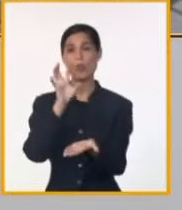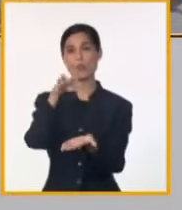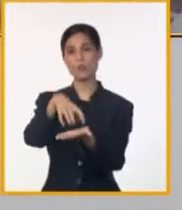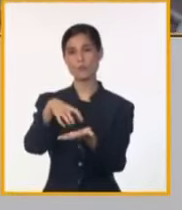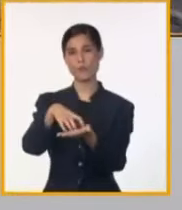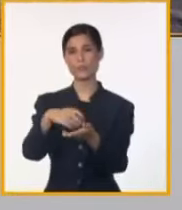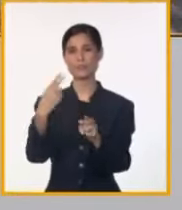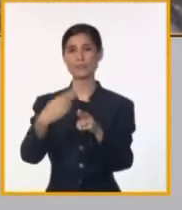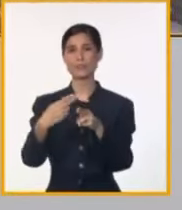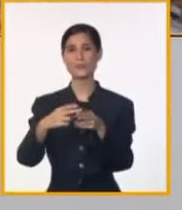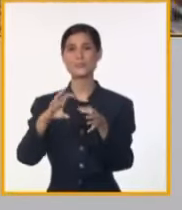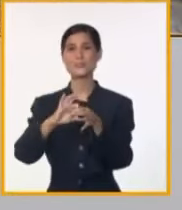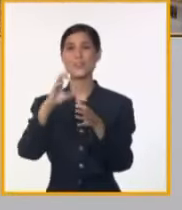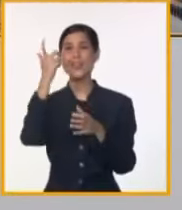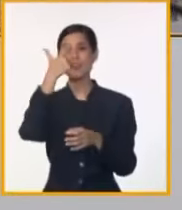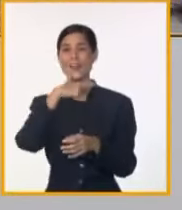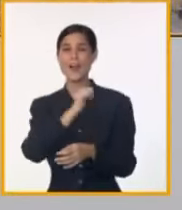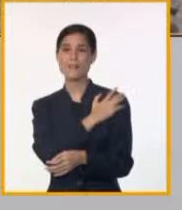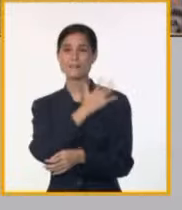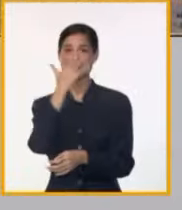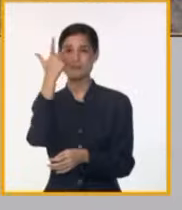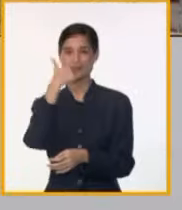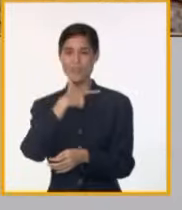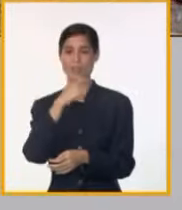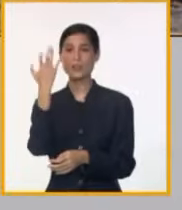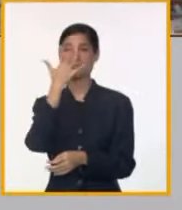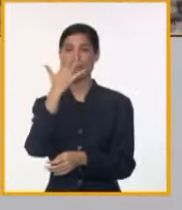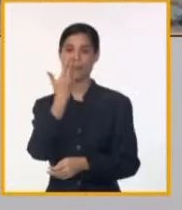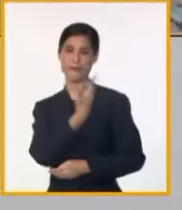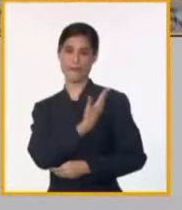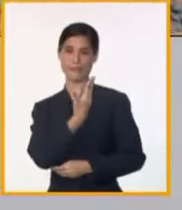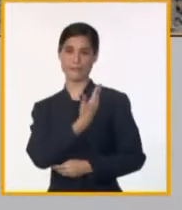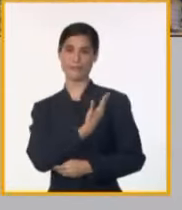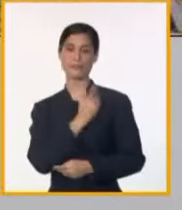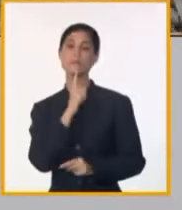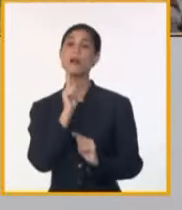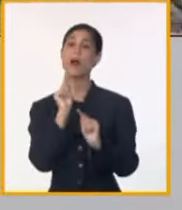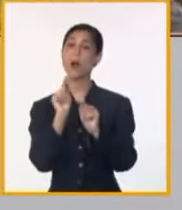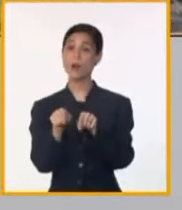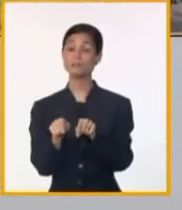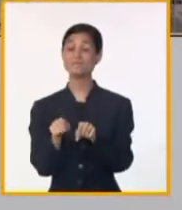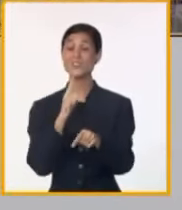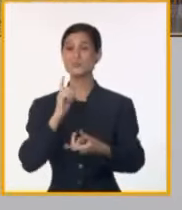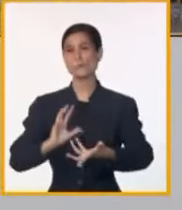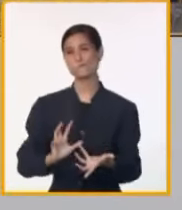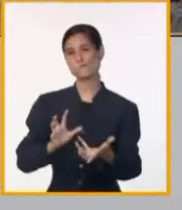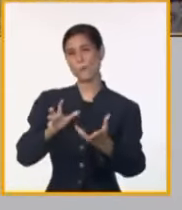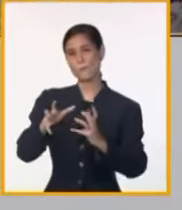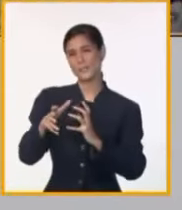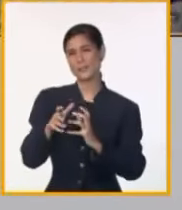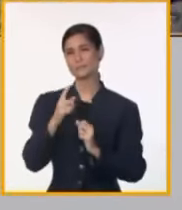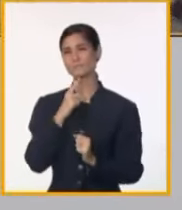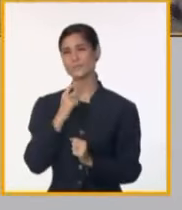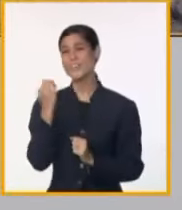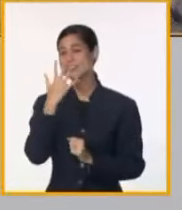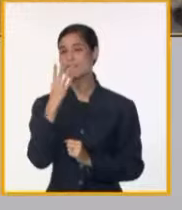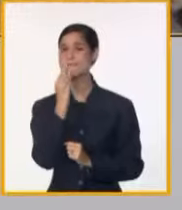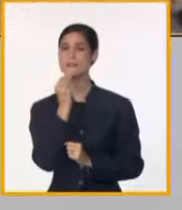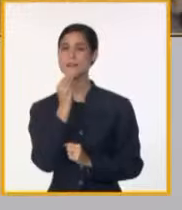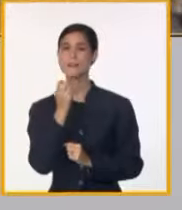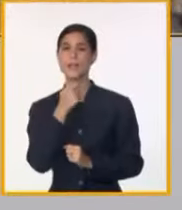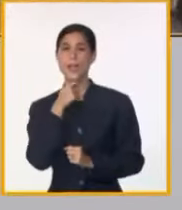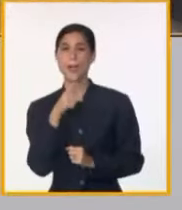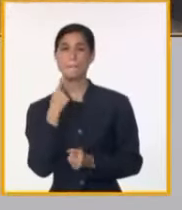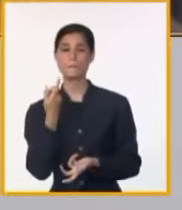cuadrados muy pequeño sin embargo ha sido muy complicado para Israel lograr El dominio pese a